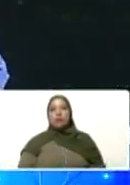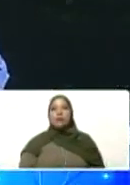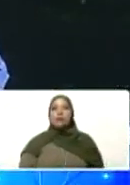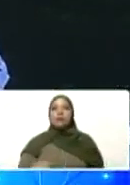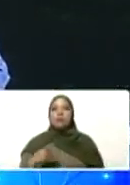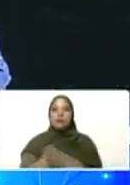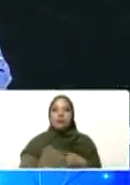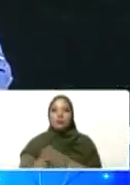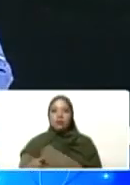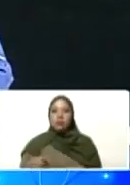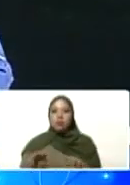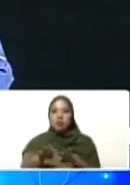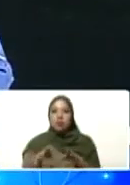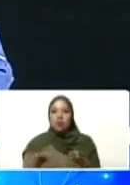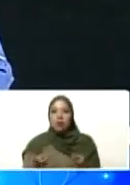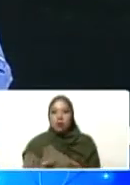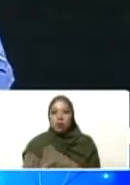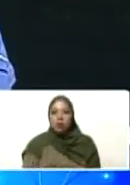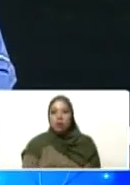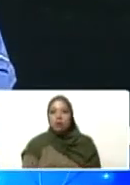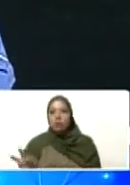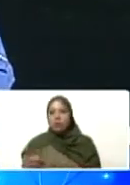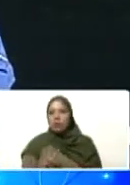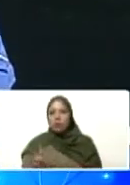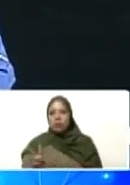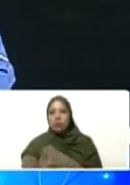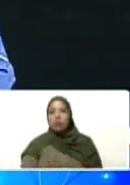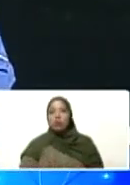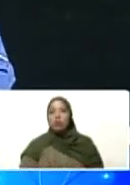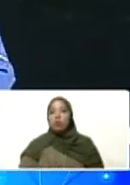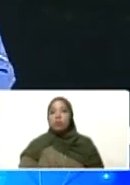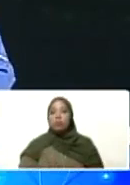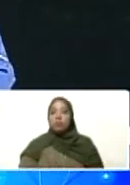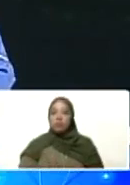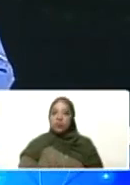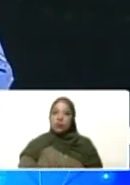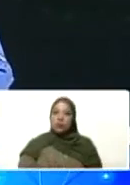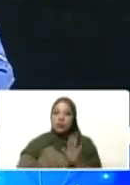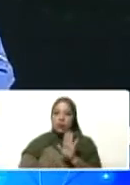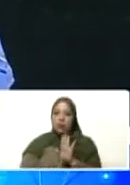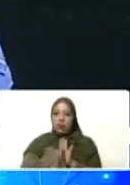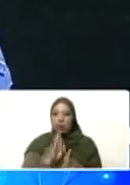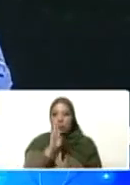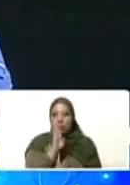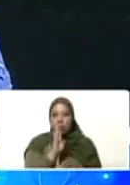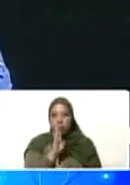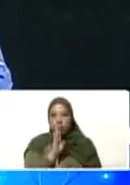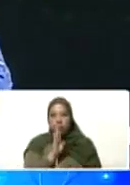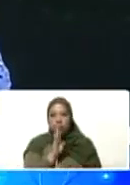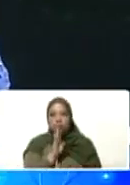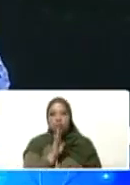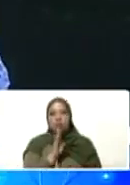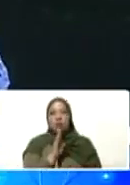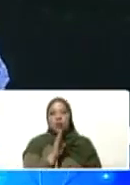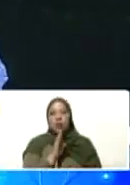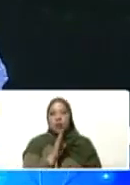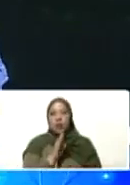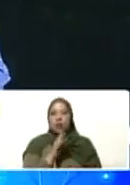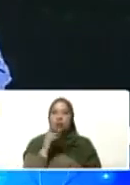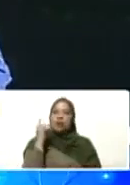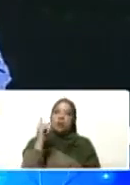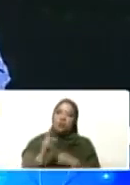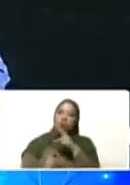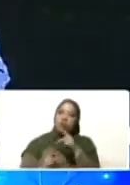del campo venezolano. Muy importante seguir avanzando en la